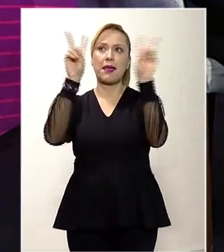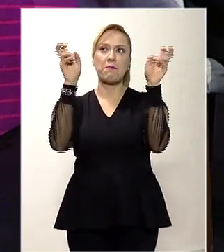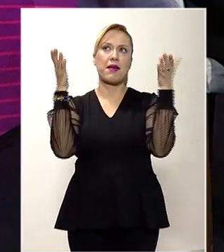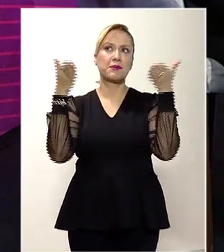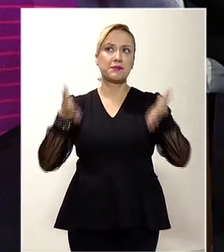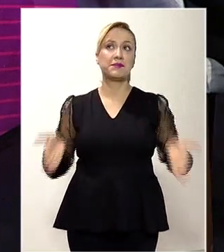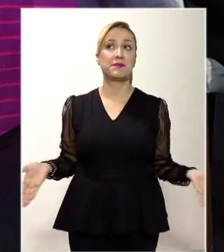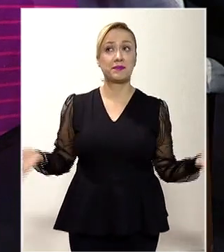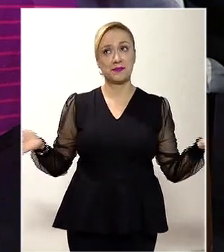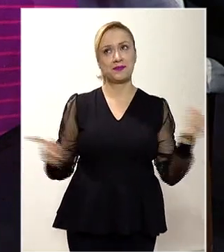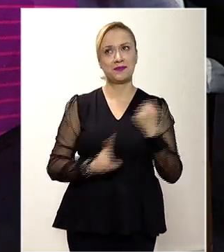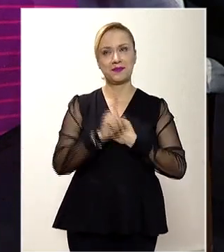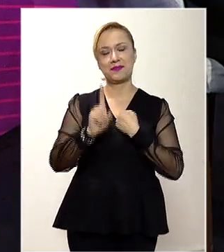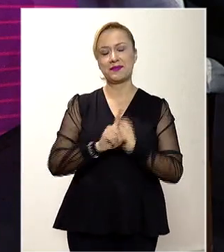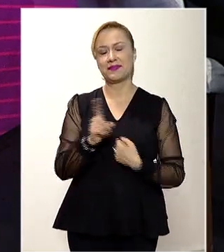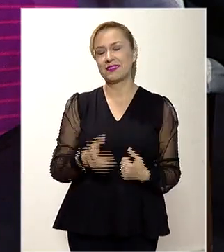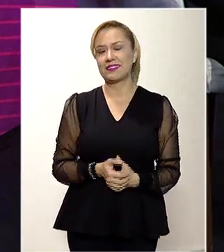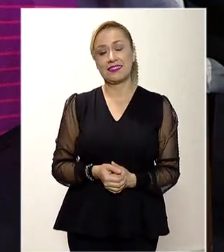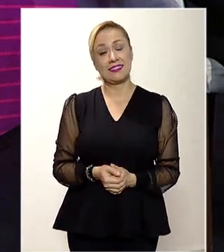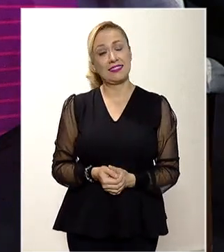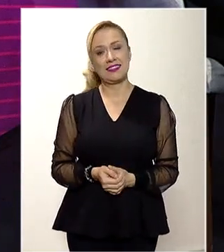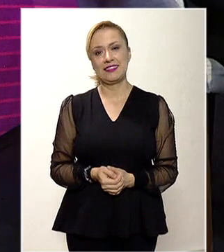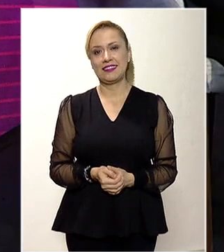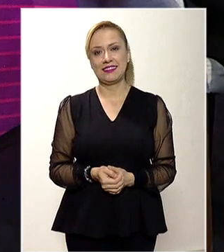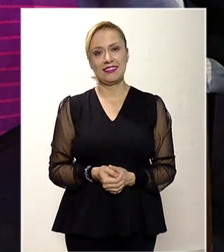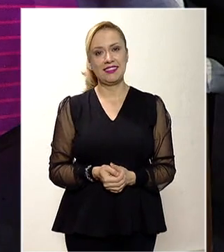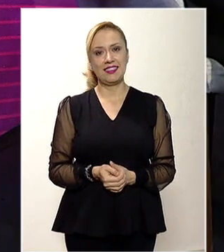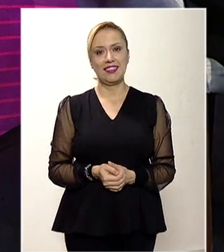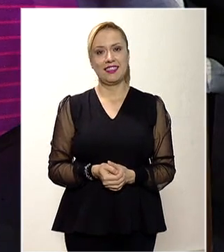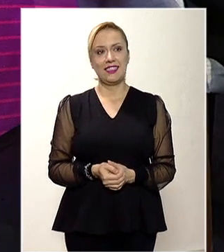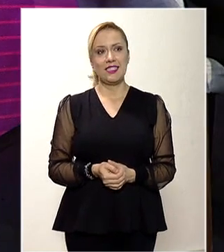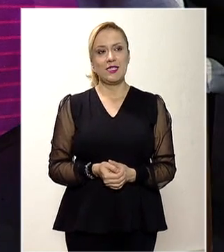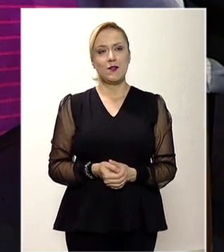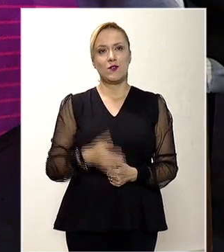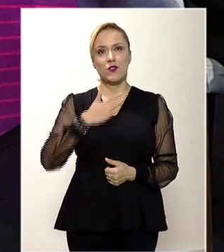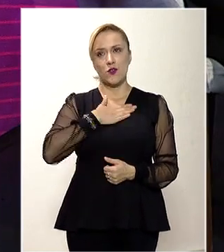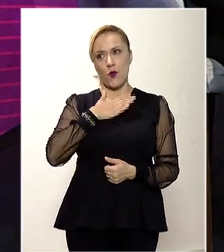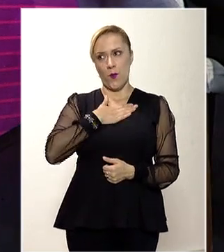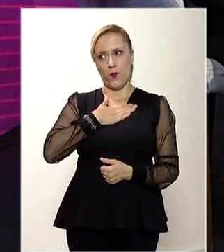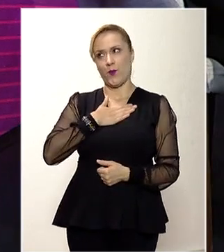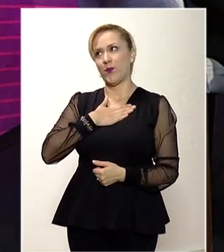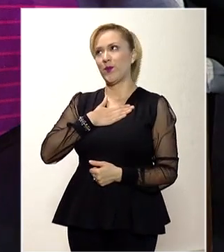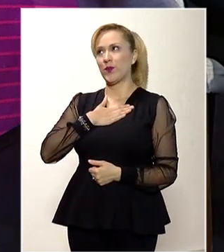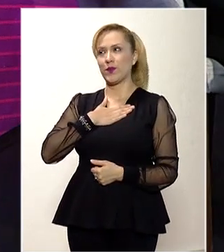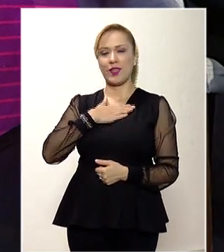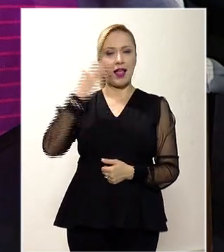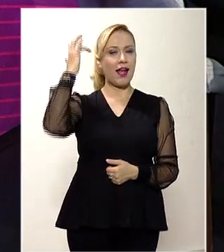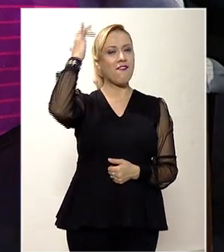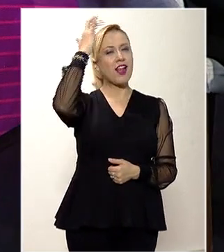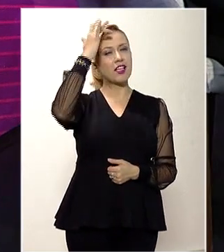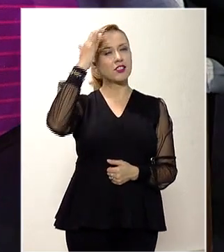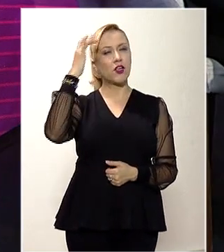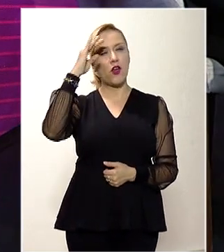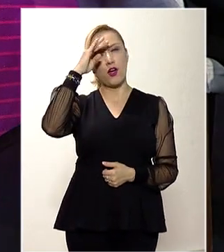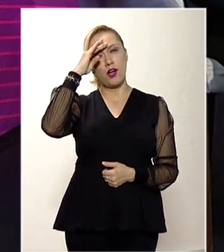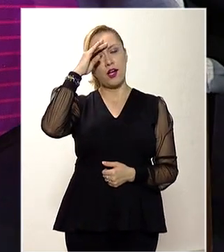tema y sobre los retos, pero Sí. Mira, yo como una reflexión